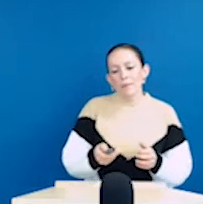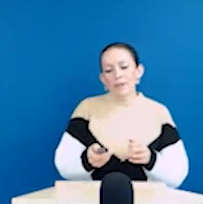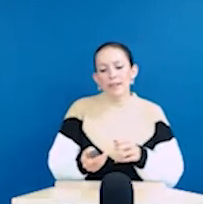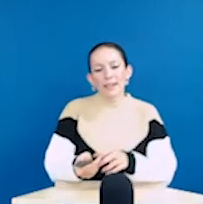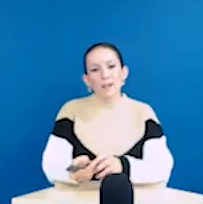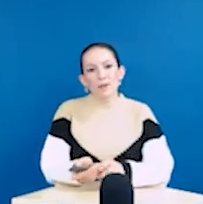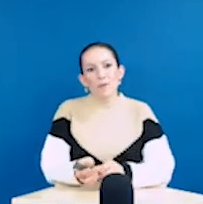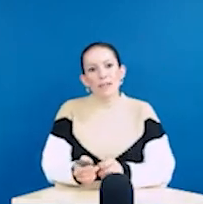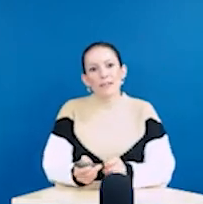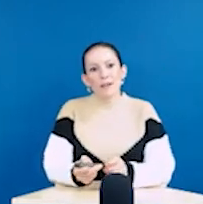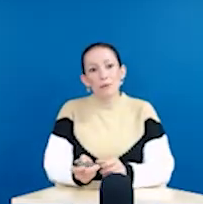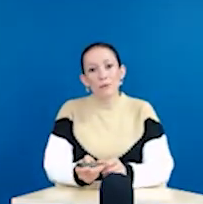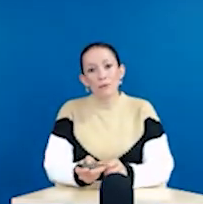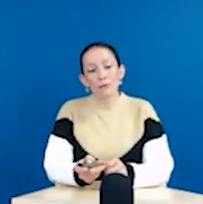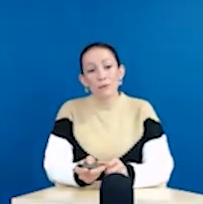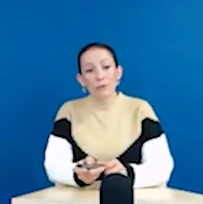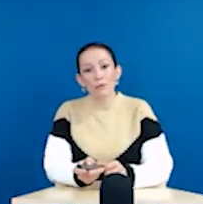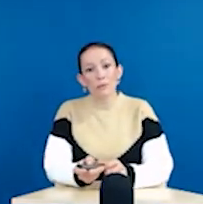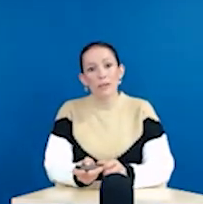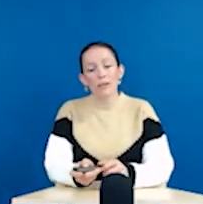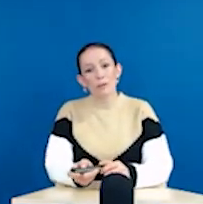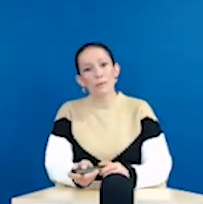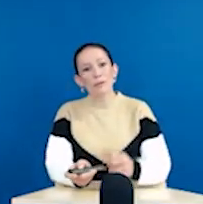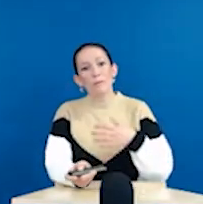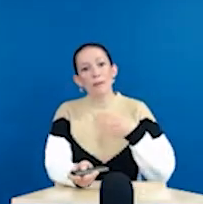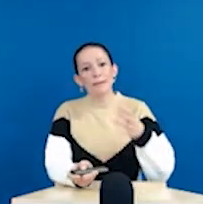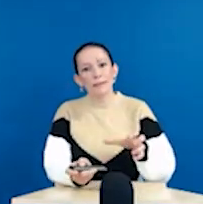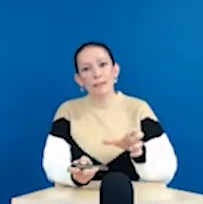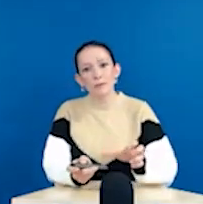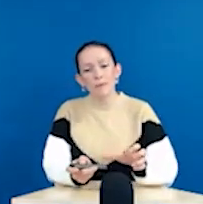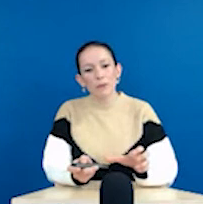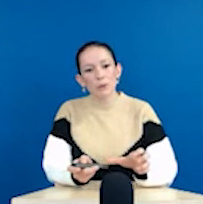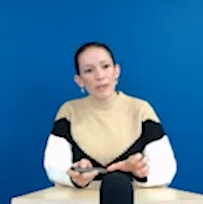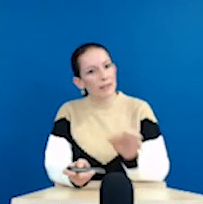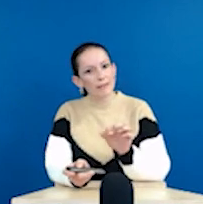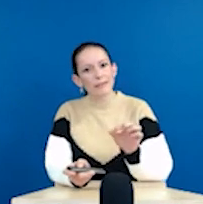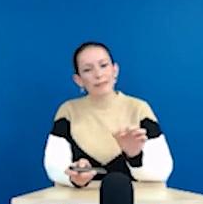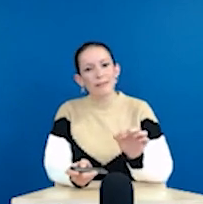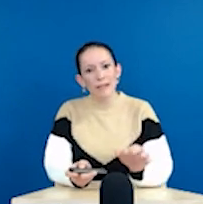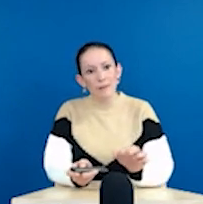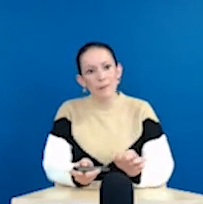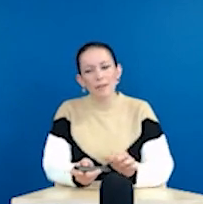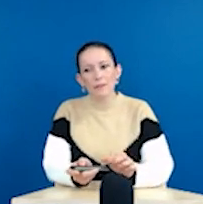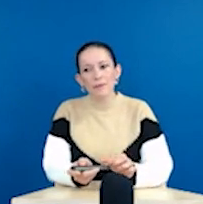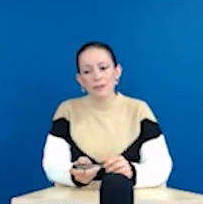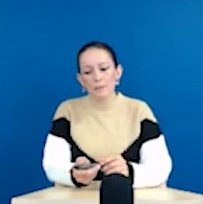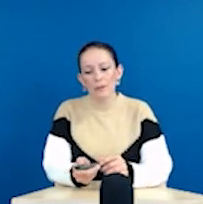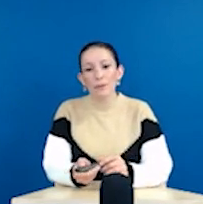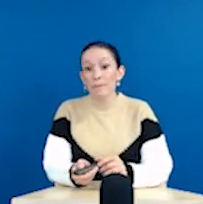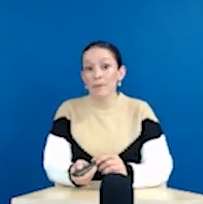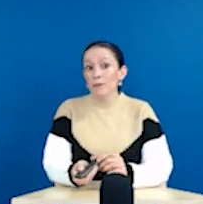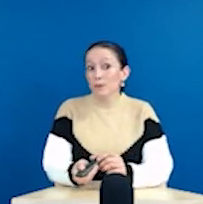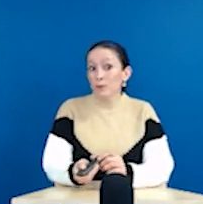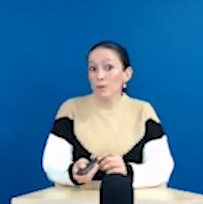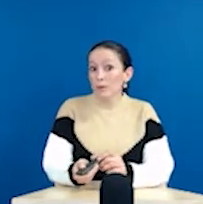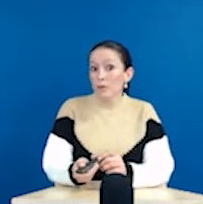ICANN, porque el cuidado humanizado a nosotros no se nos olvida que solamente es un paciente que tiene una patología y está sentado para recibir un